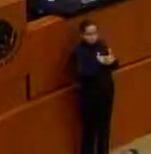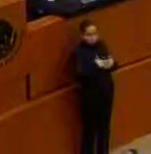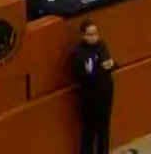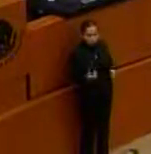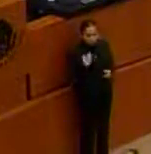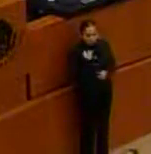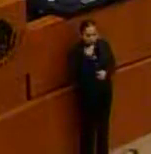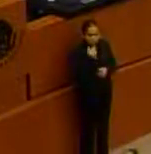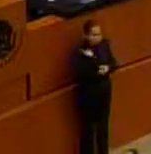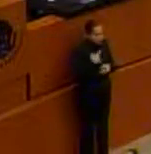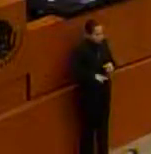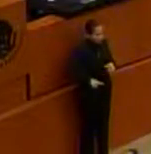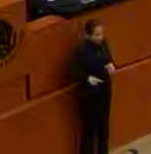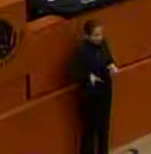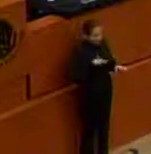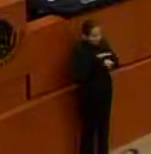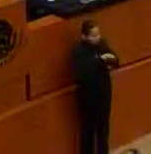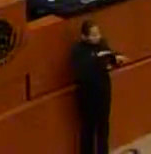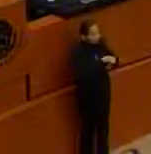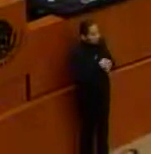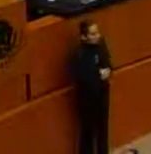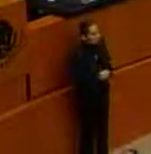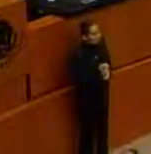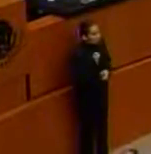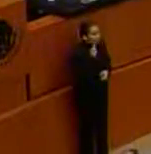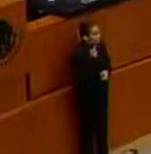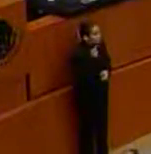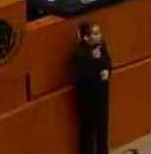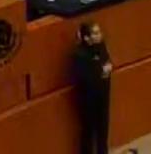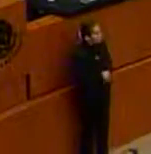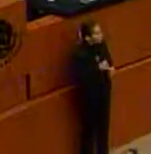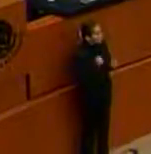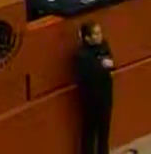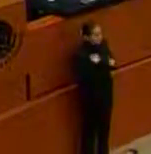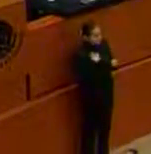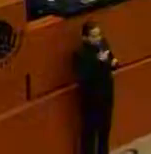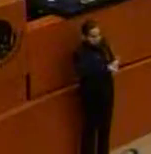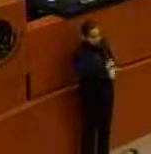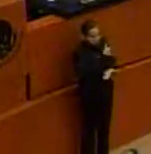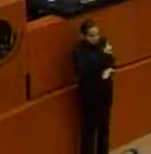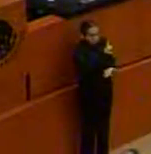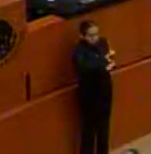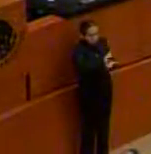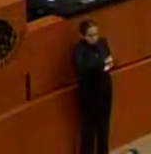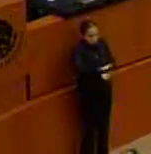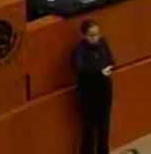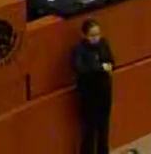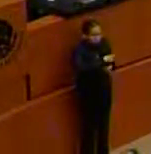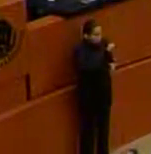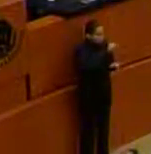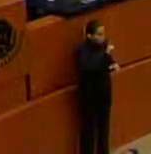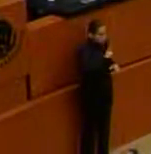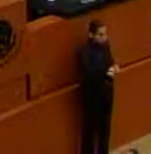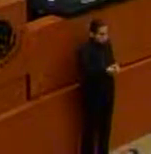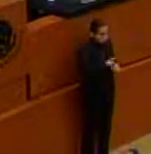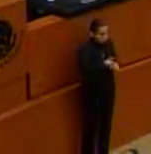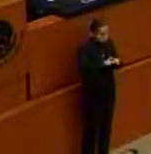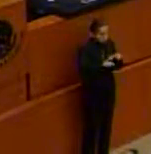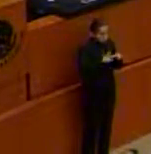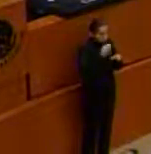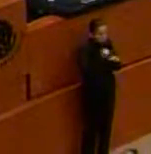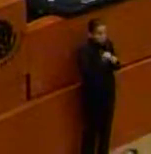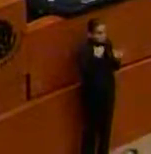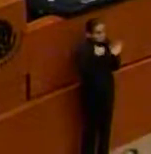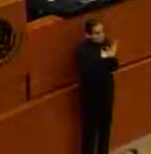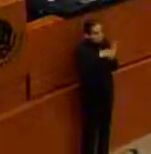empresarios, funcionarios públicos y diputados, con un ingreso mayor, los que tengan un ingreso mayor a